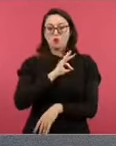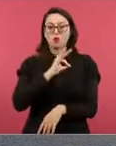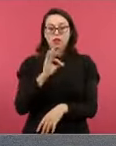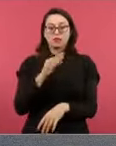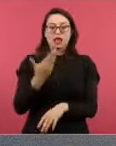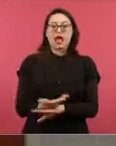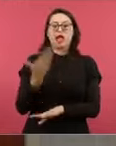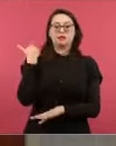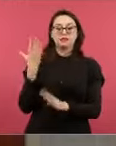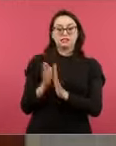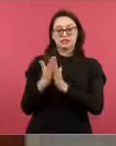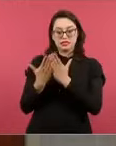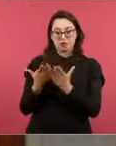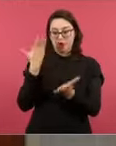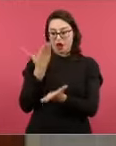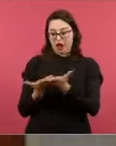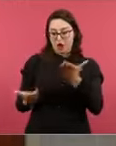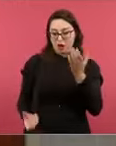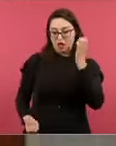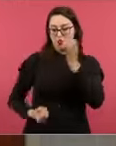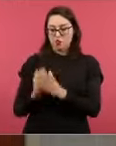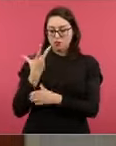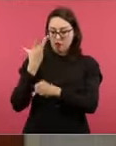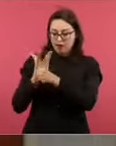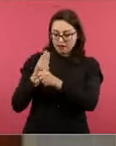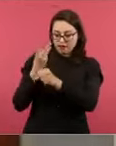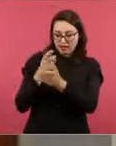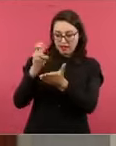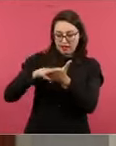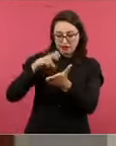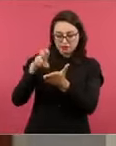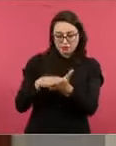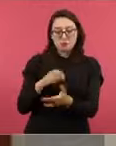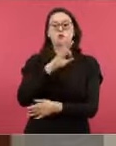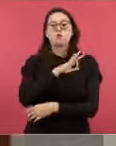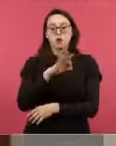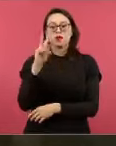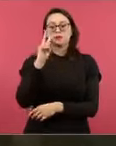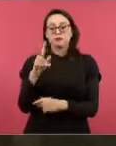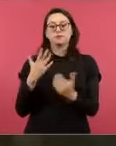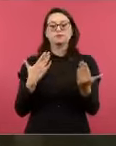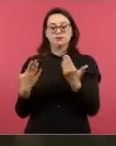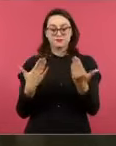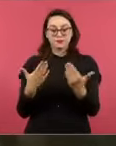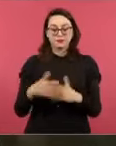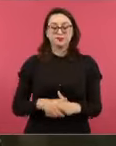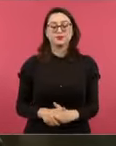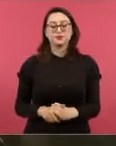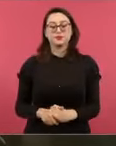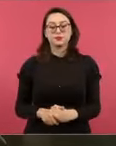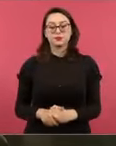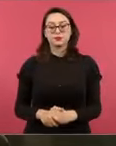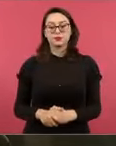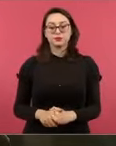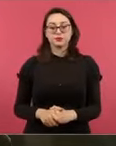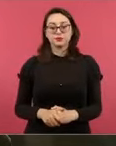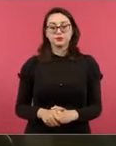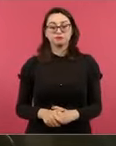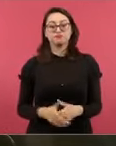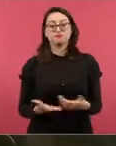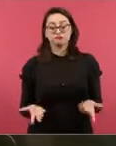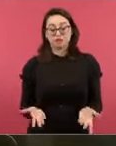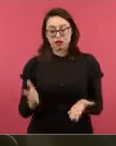ver los ajustes que se hicieron o las cuestiones que se vieron. La estructura de los capítulos en